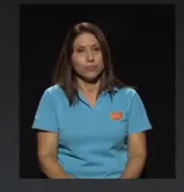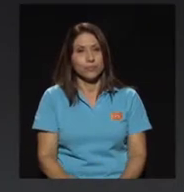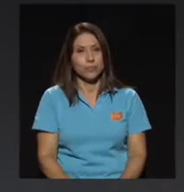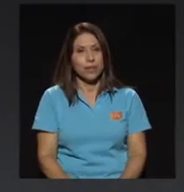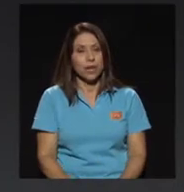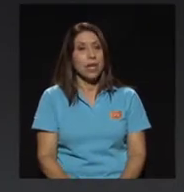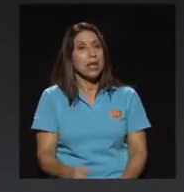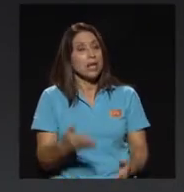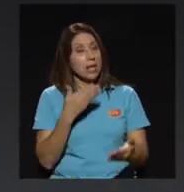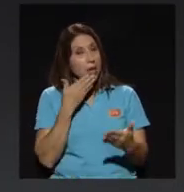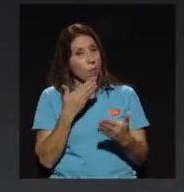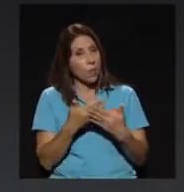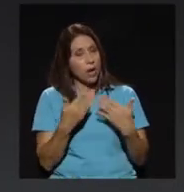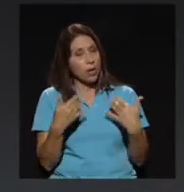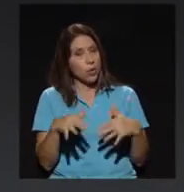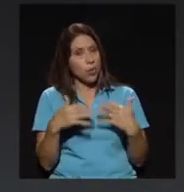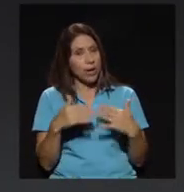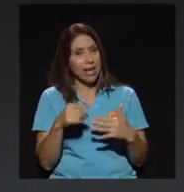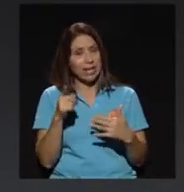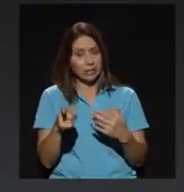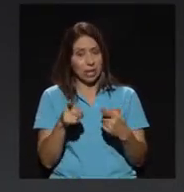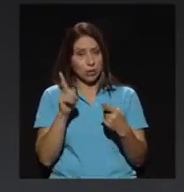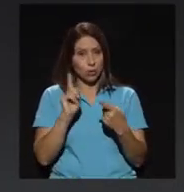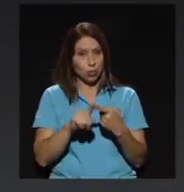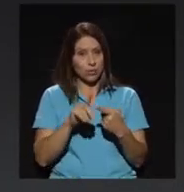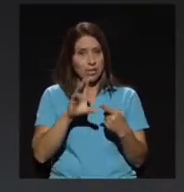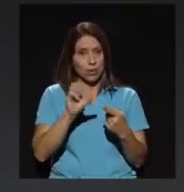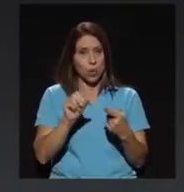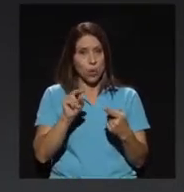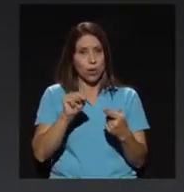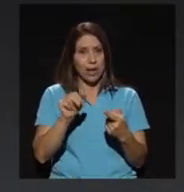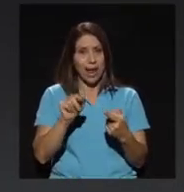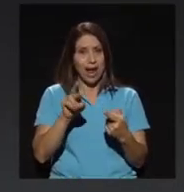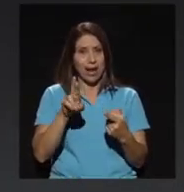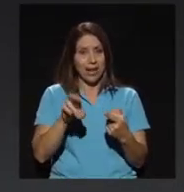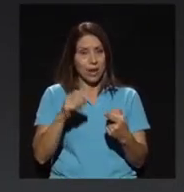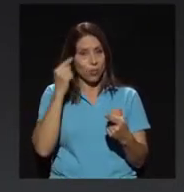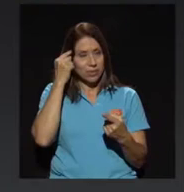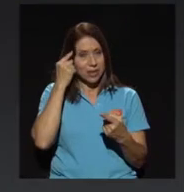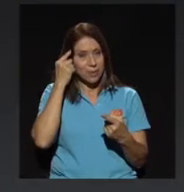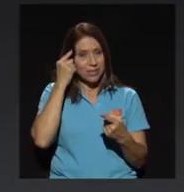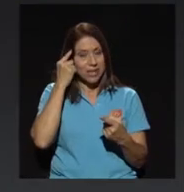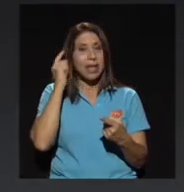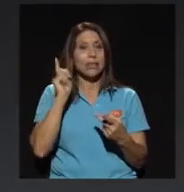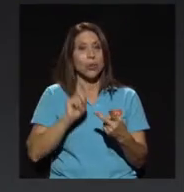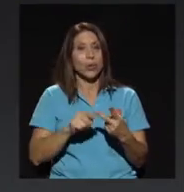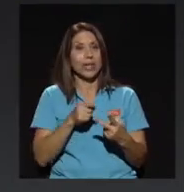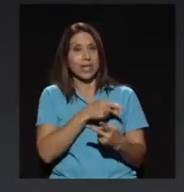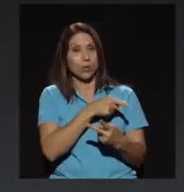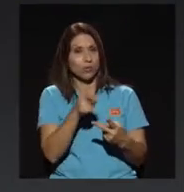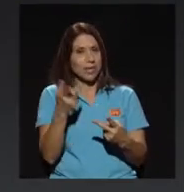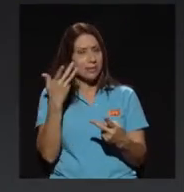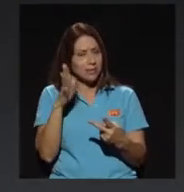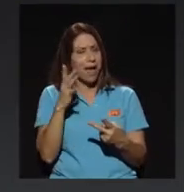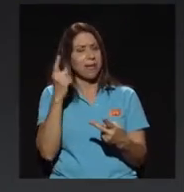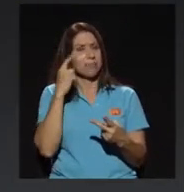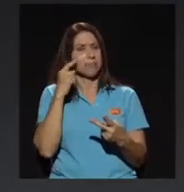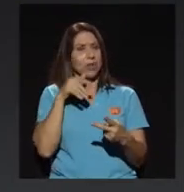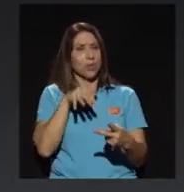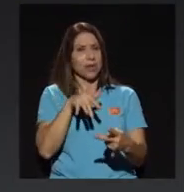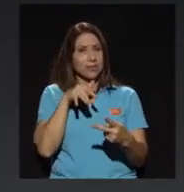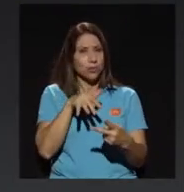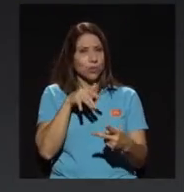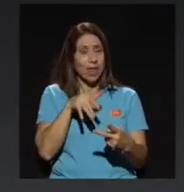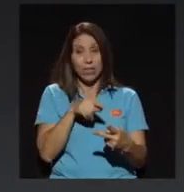estas dos cosas, de que CONARE lo está pensando y que ustedes lo han estudiado, y de alguna manera de